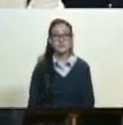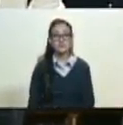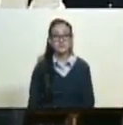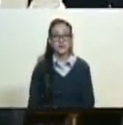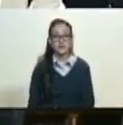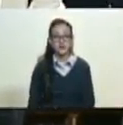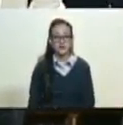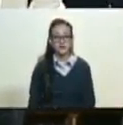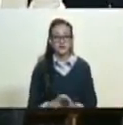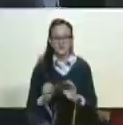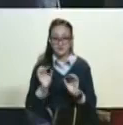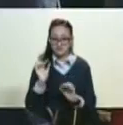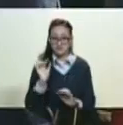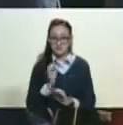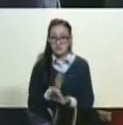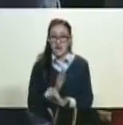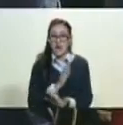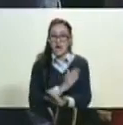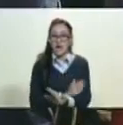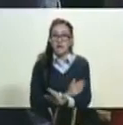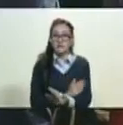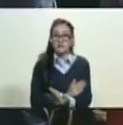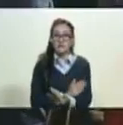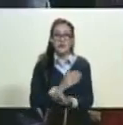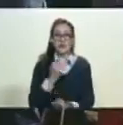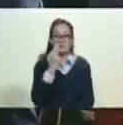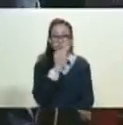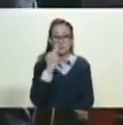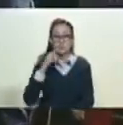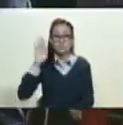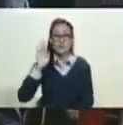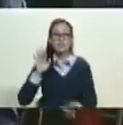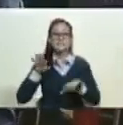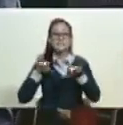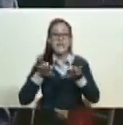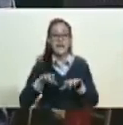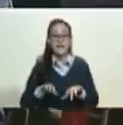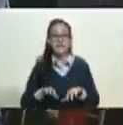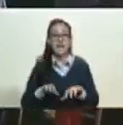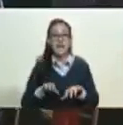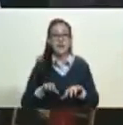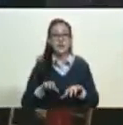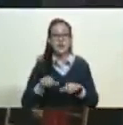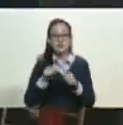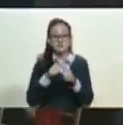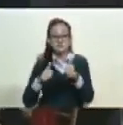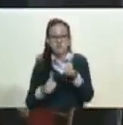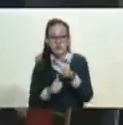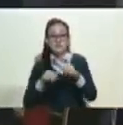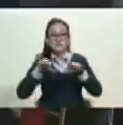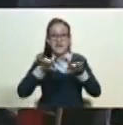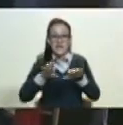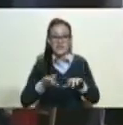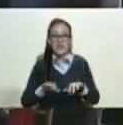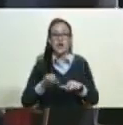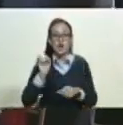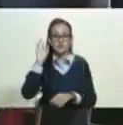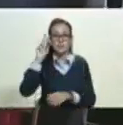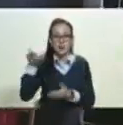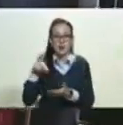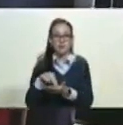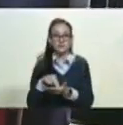Antes vamos a proceder a juramentar a el secretario y subsecretario de la Asamblea Nacional